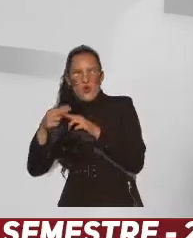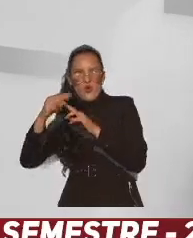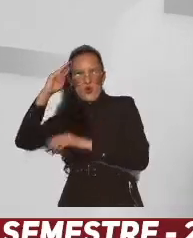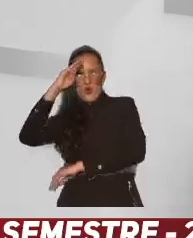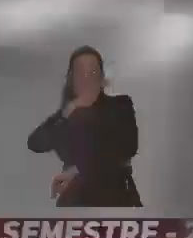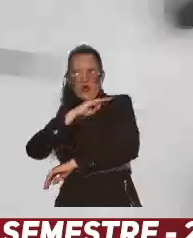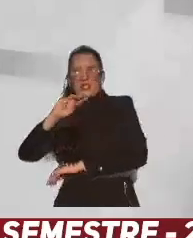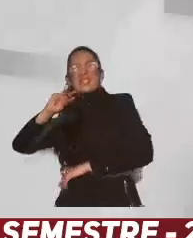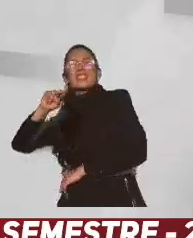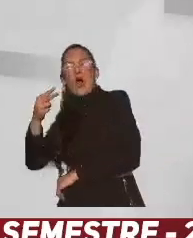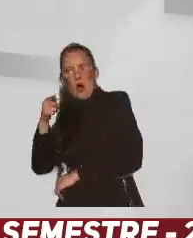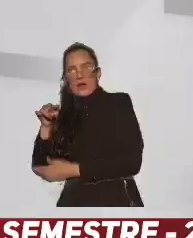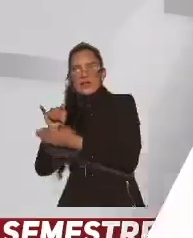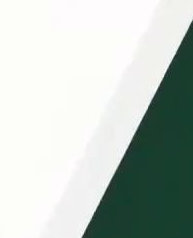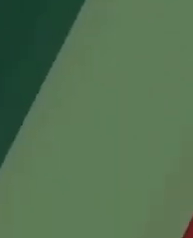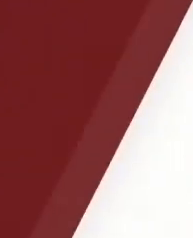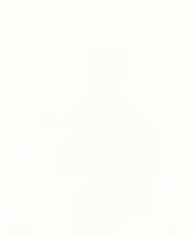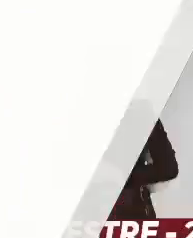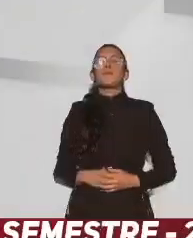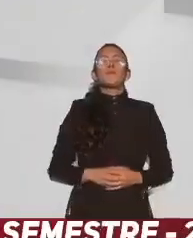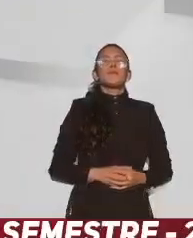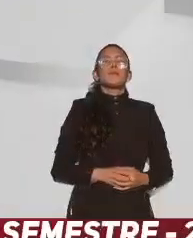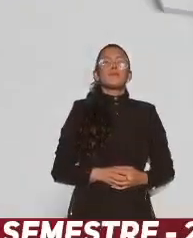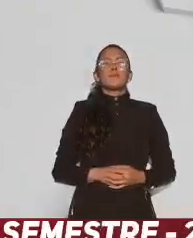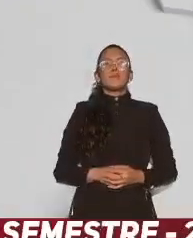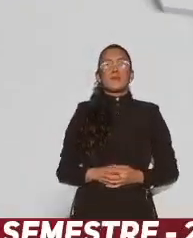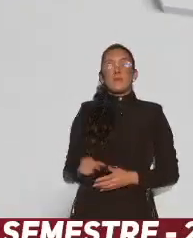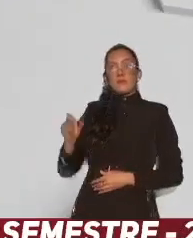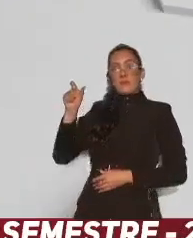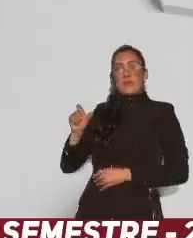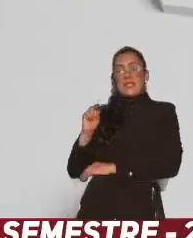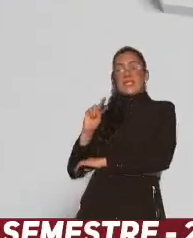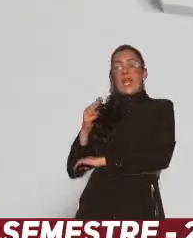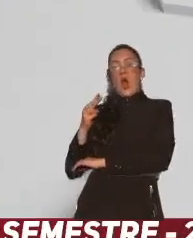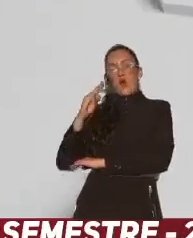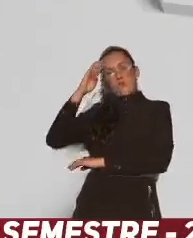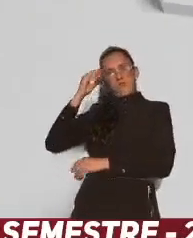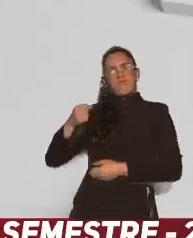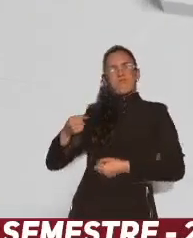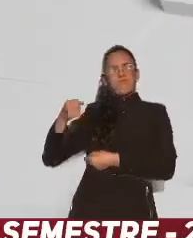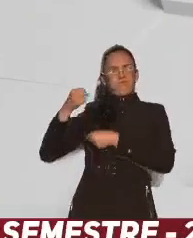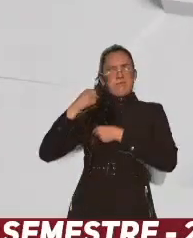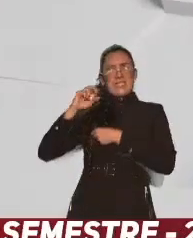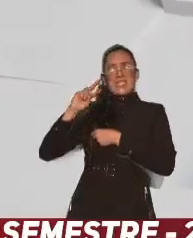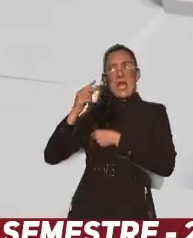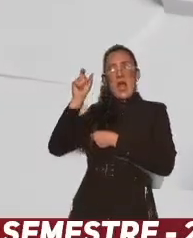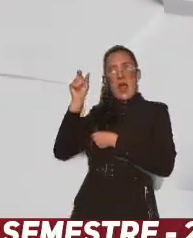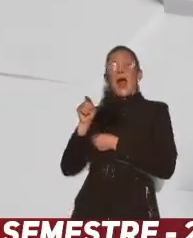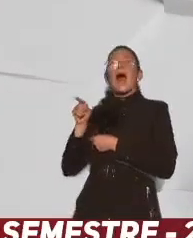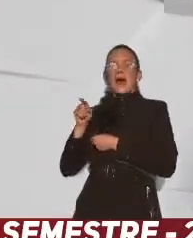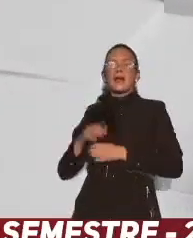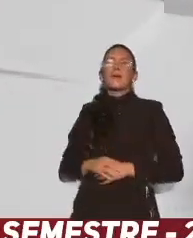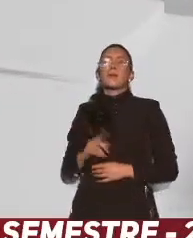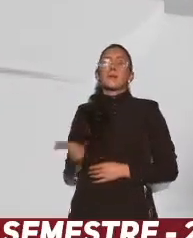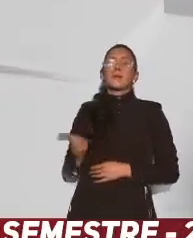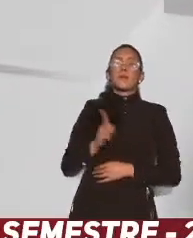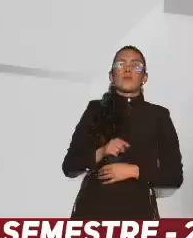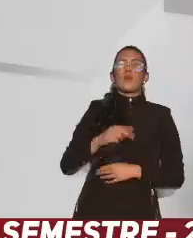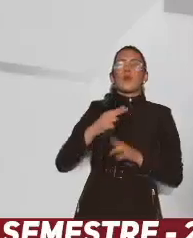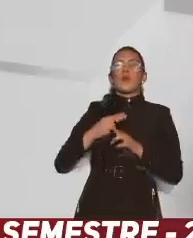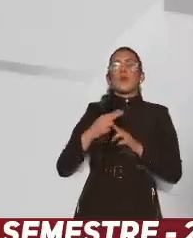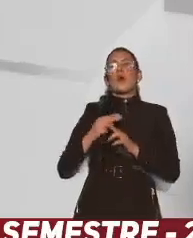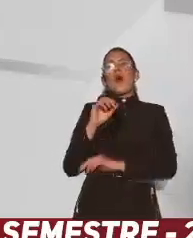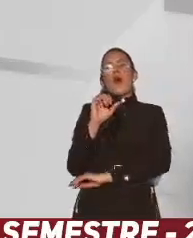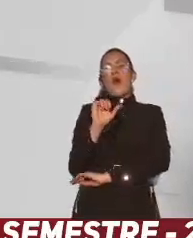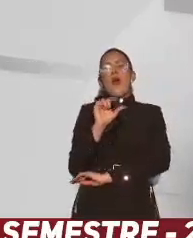Nacional. Segundo comandante del Ejército Nacional. Mayor General Álvaro Vicente Pérez